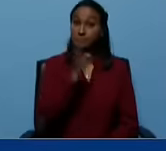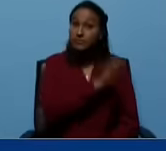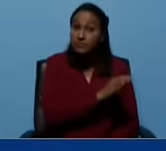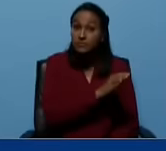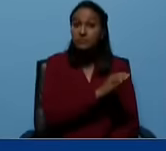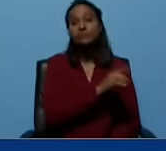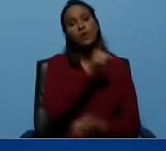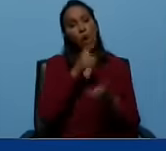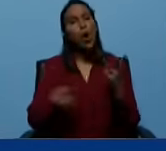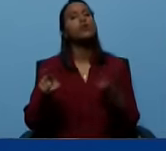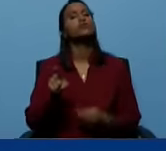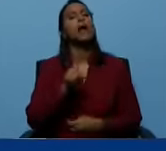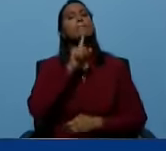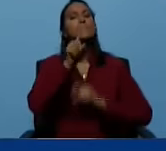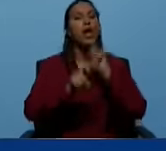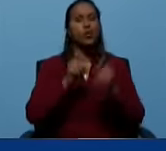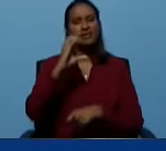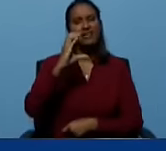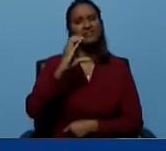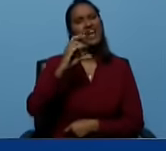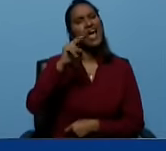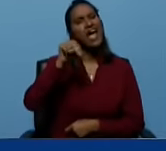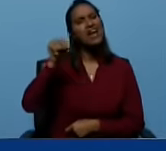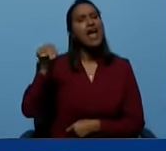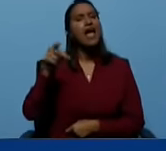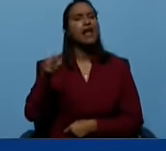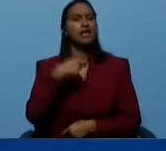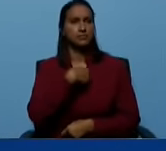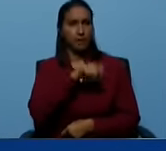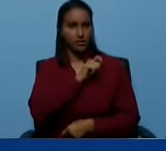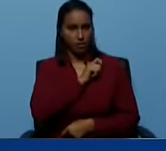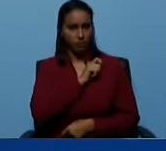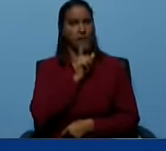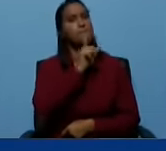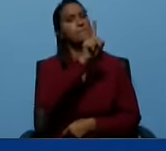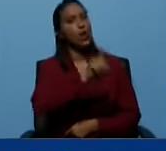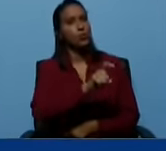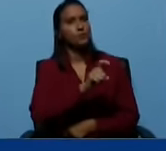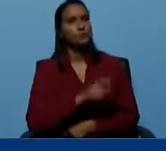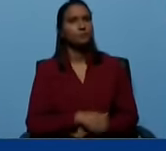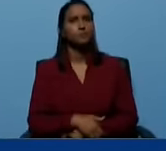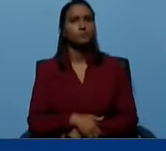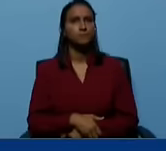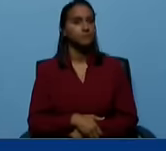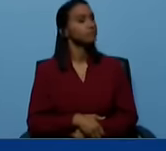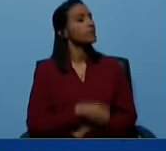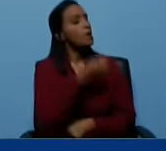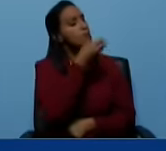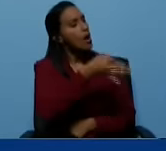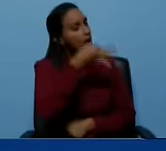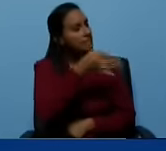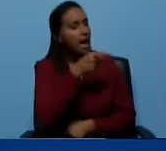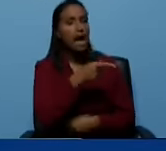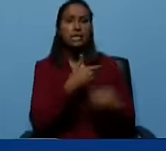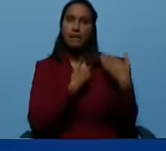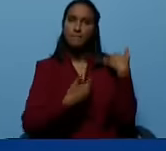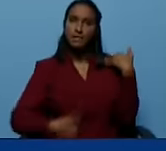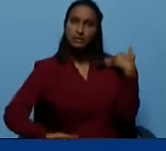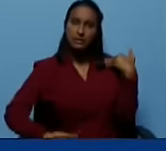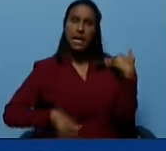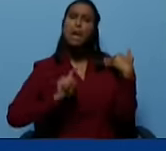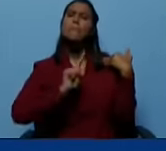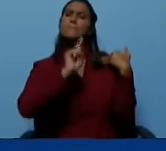CNN en español la formula Osmary Hernández. Buenas tardes, presidente. Primero